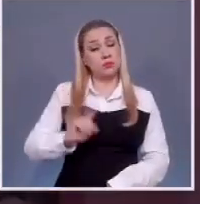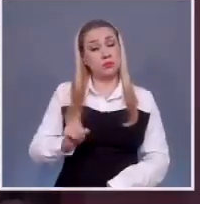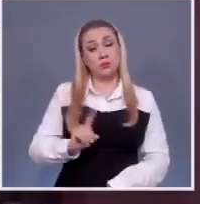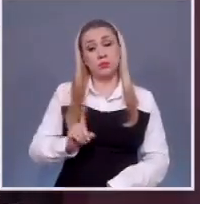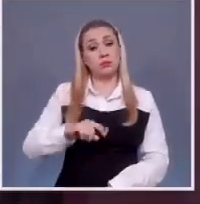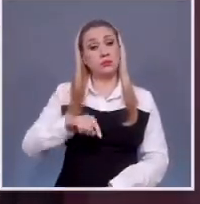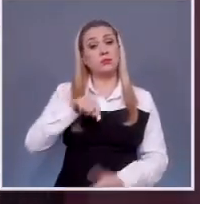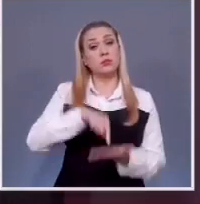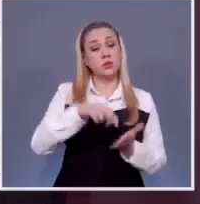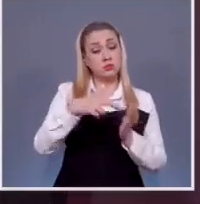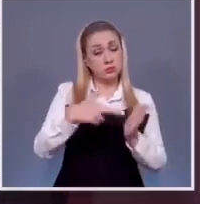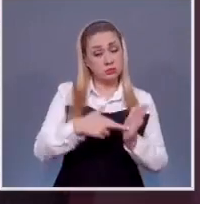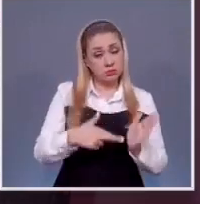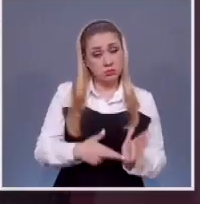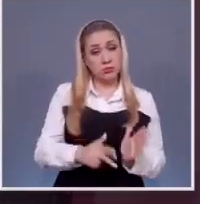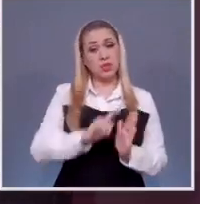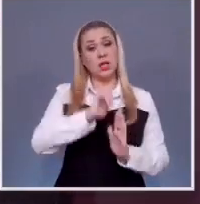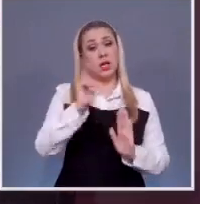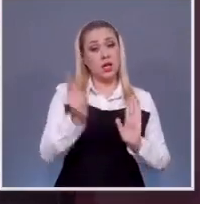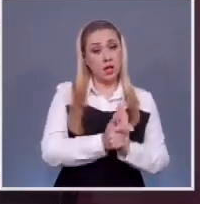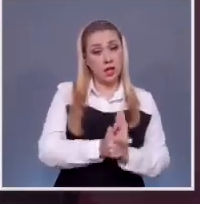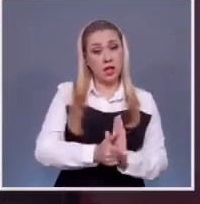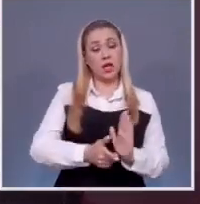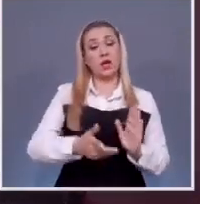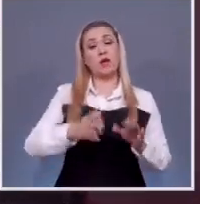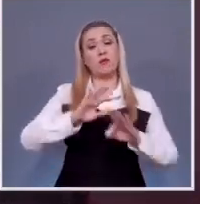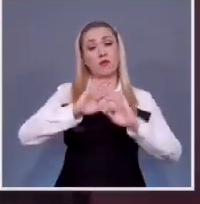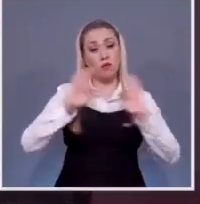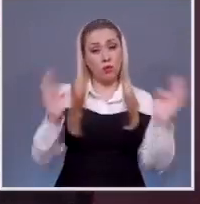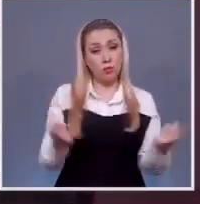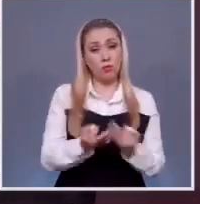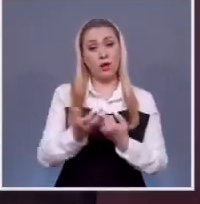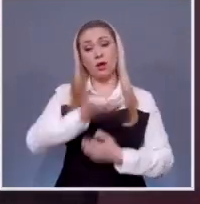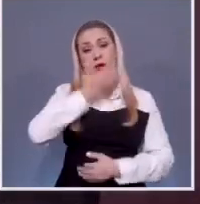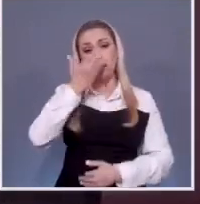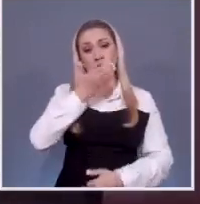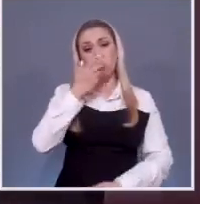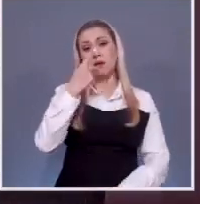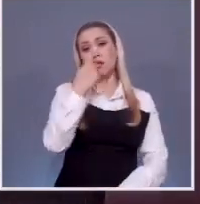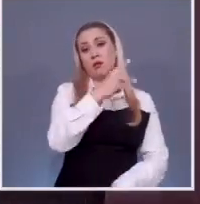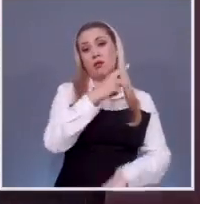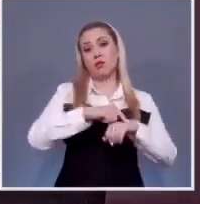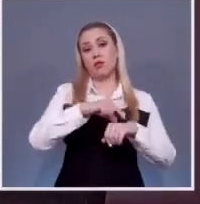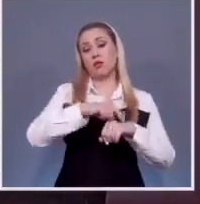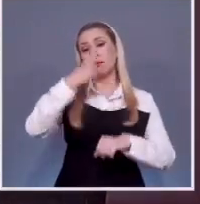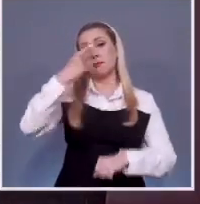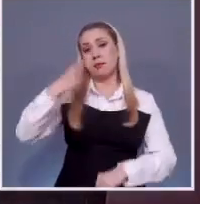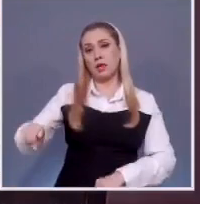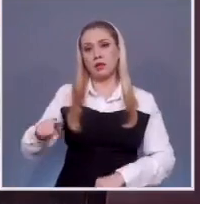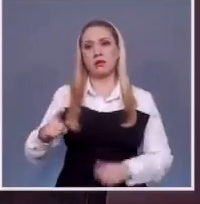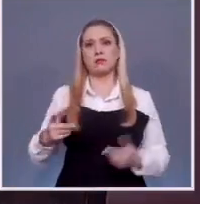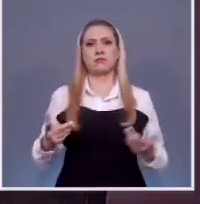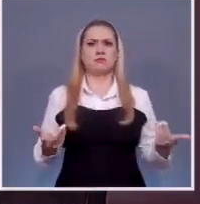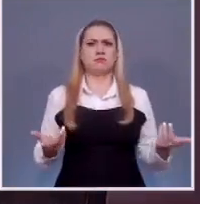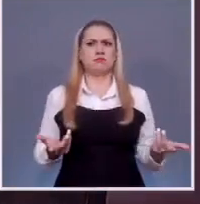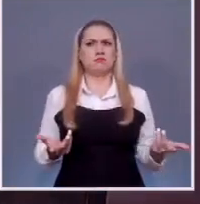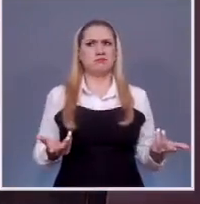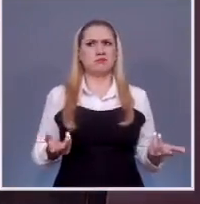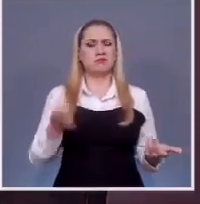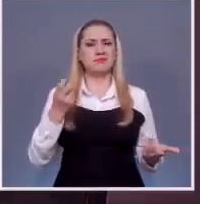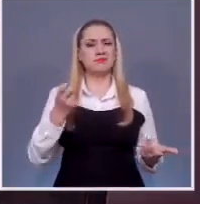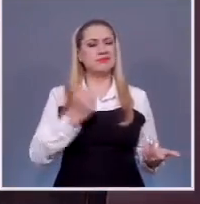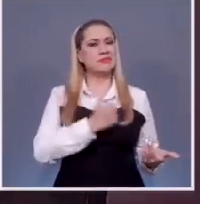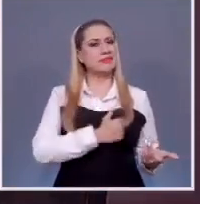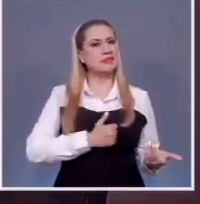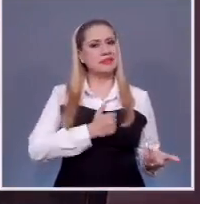una metodología a seguir por parte de los proveedores de salud. Y eso, lamentablemente, se ha hecho muy